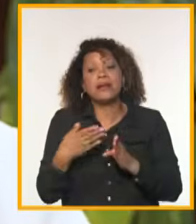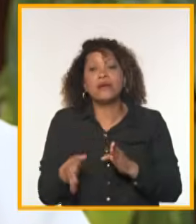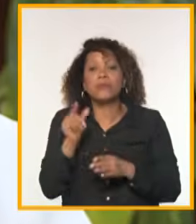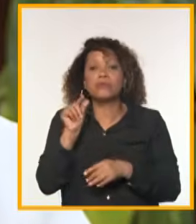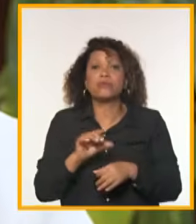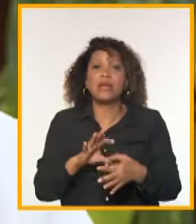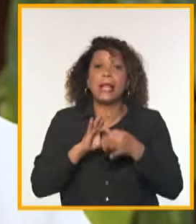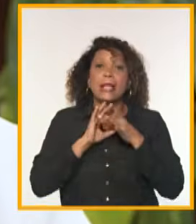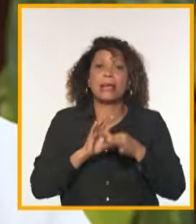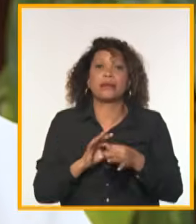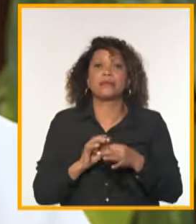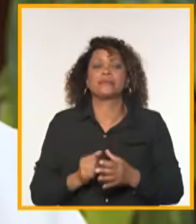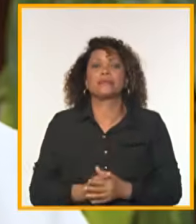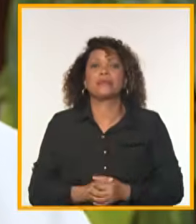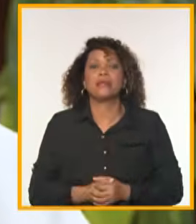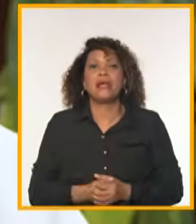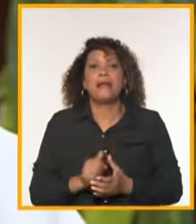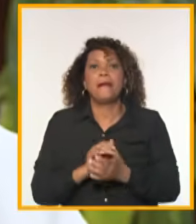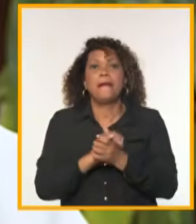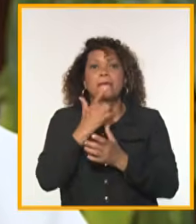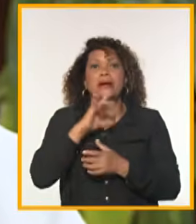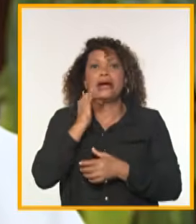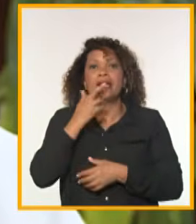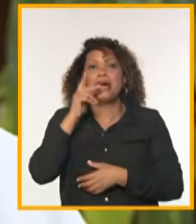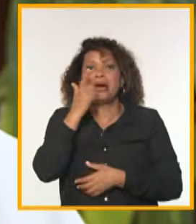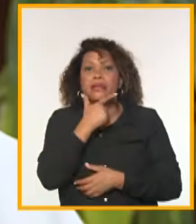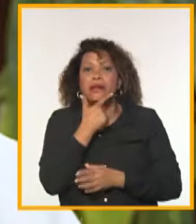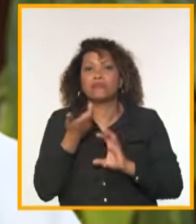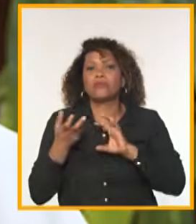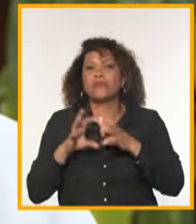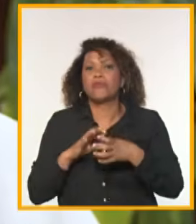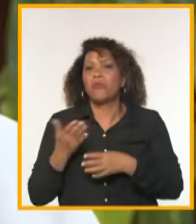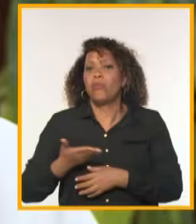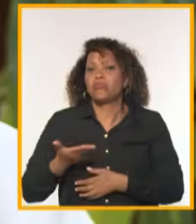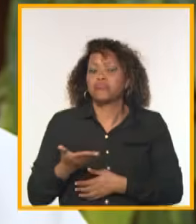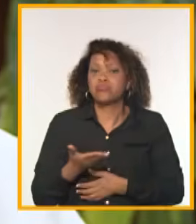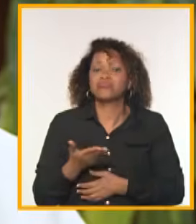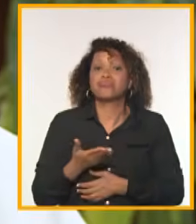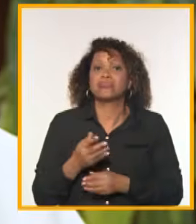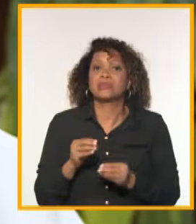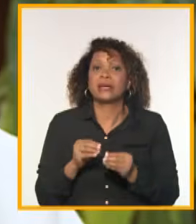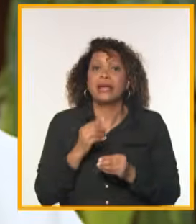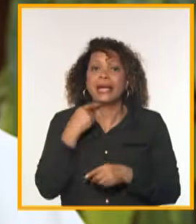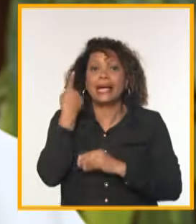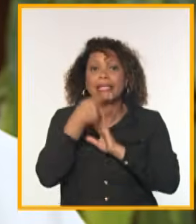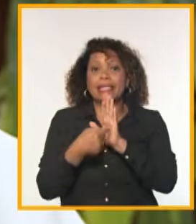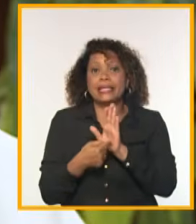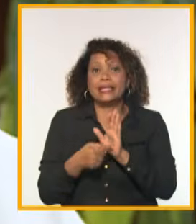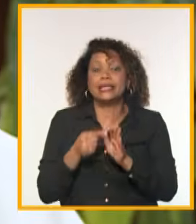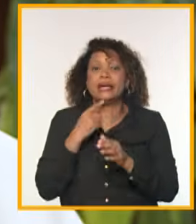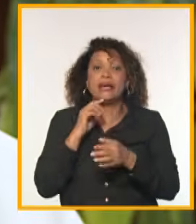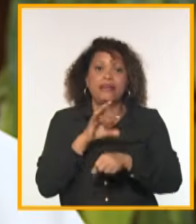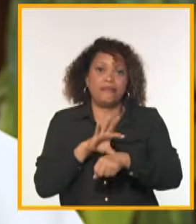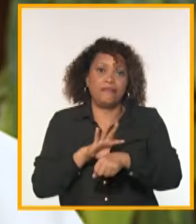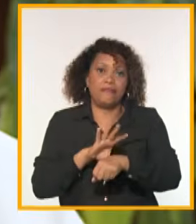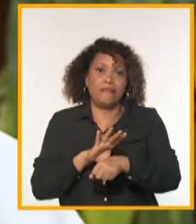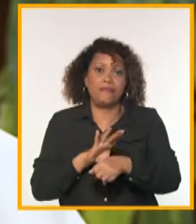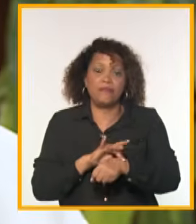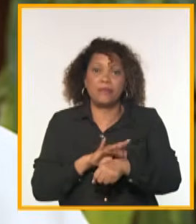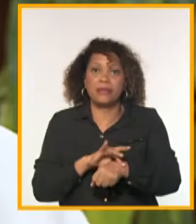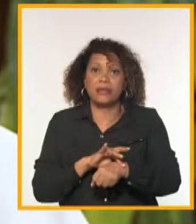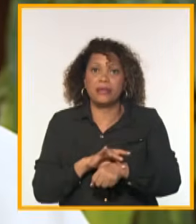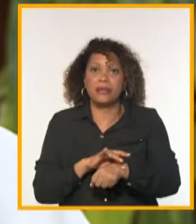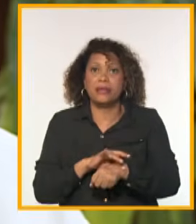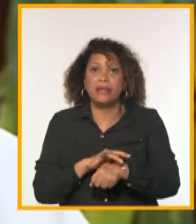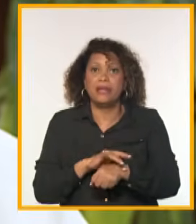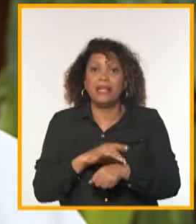tiene una dinámica de la enfermedad que el paciente evoluciona hacia la